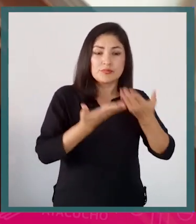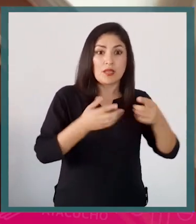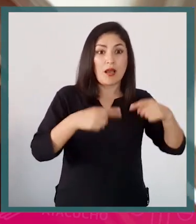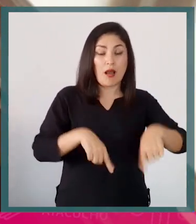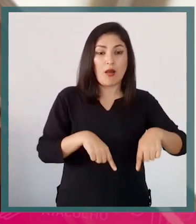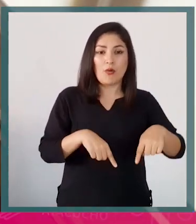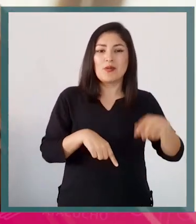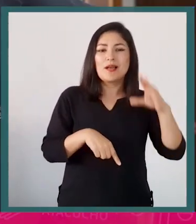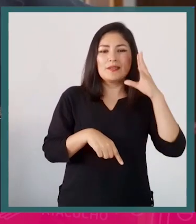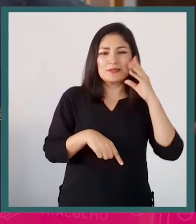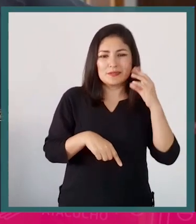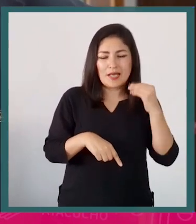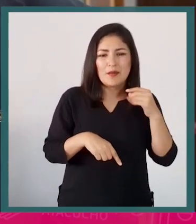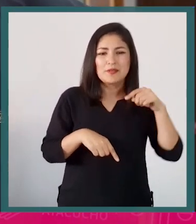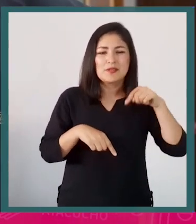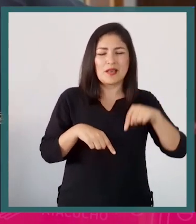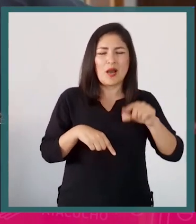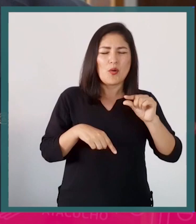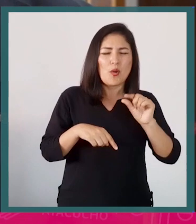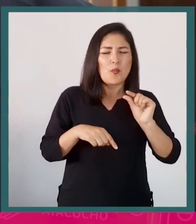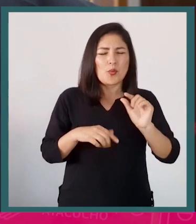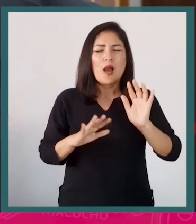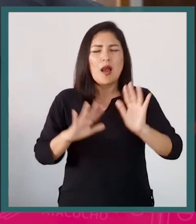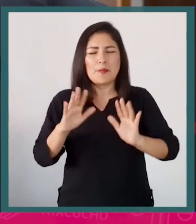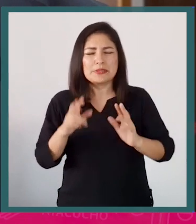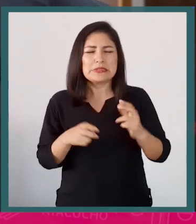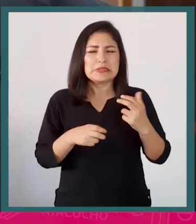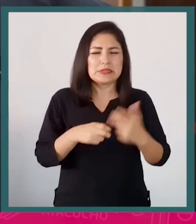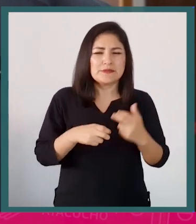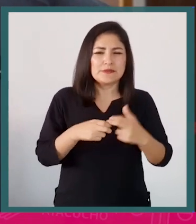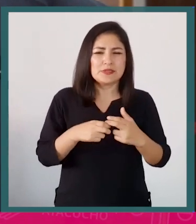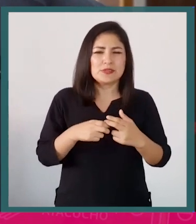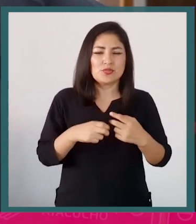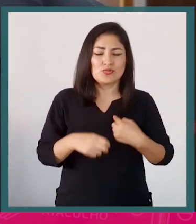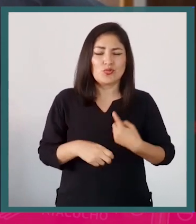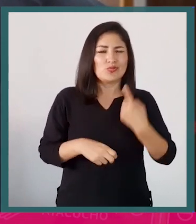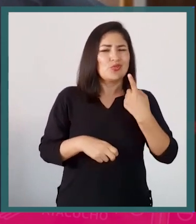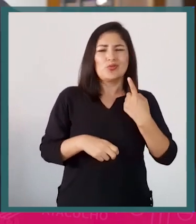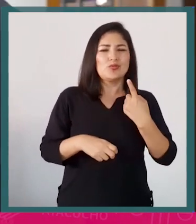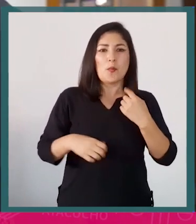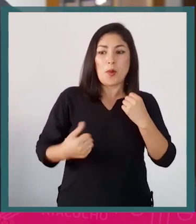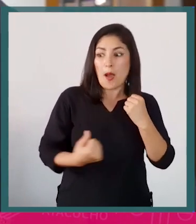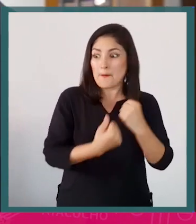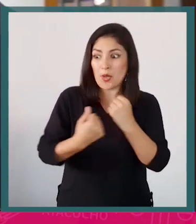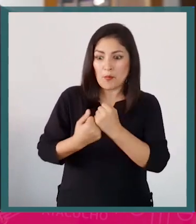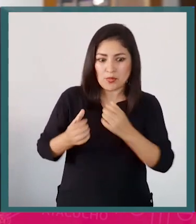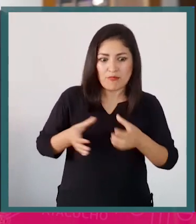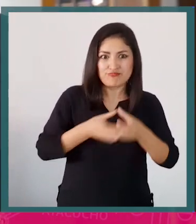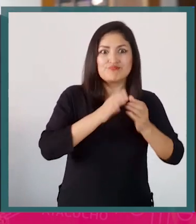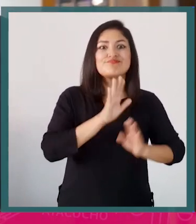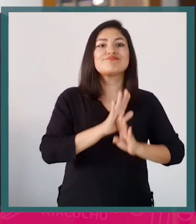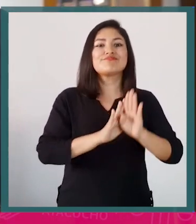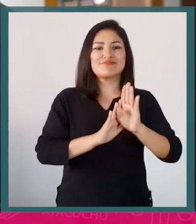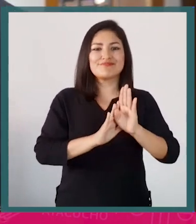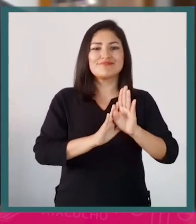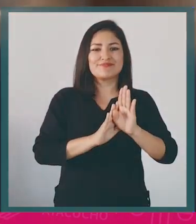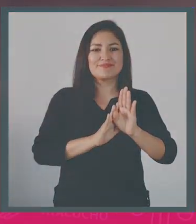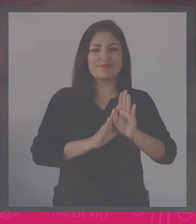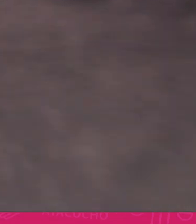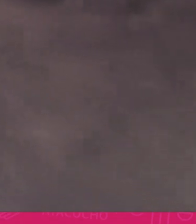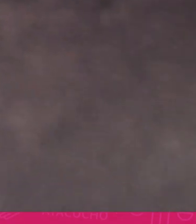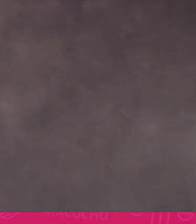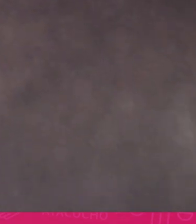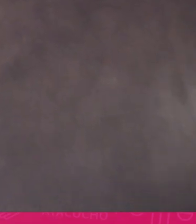de resaltar en estos tiempos en que las cosas se ponen un poco difíciles. La única forma de avanzar es de ese trabajo colaborativo que venimos haciendo.